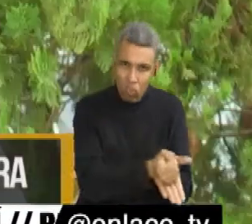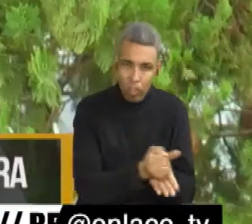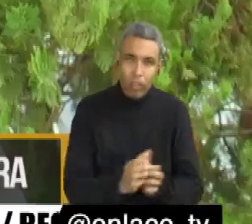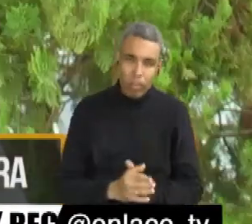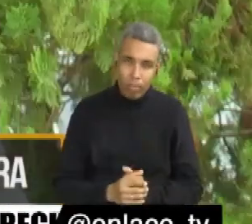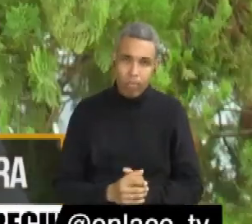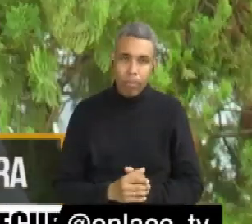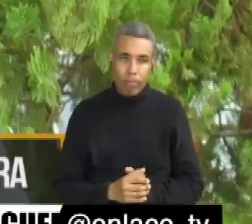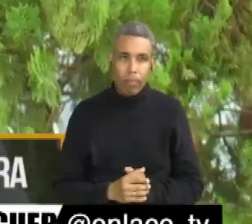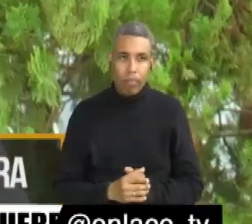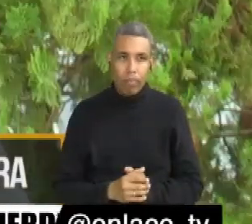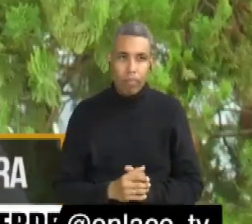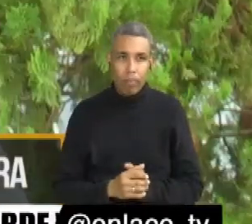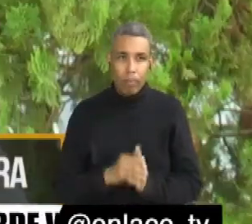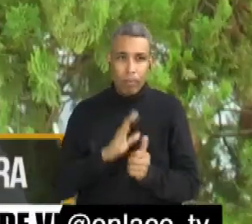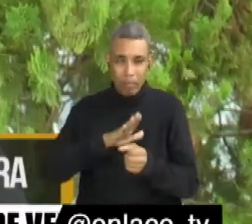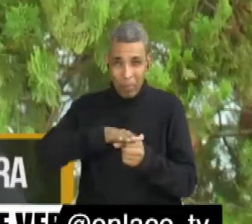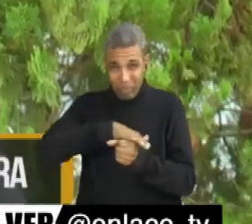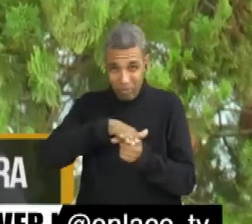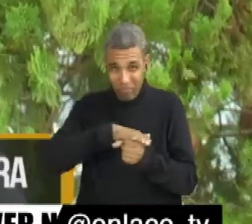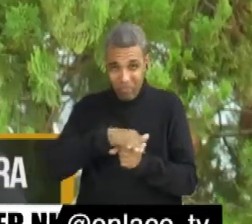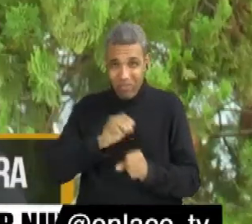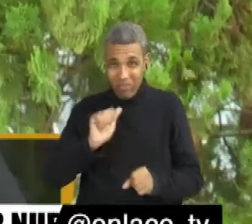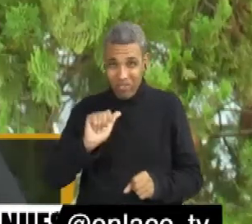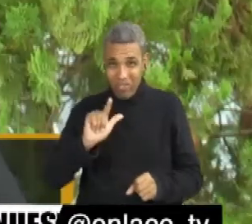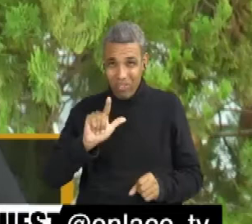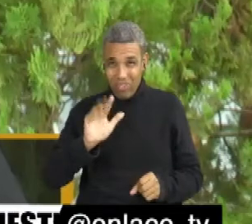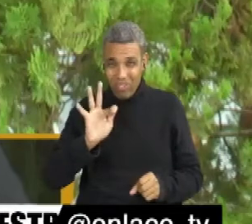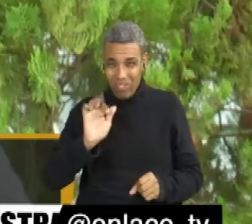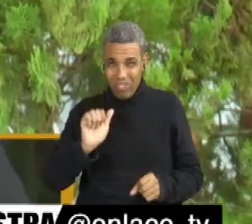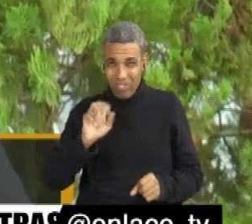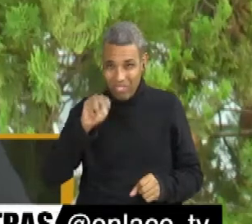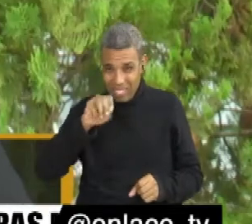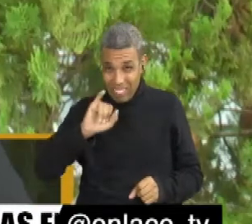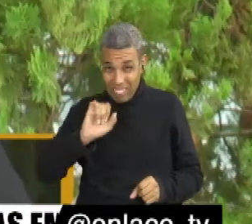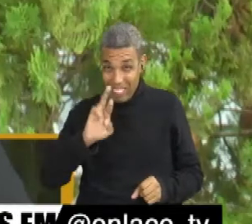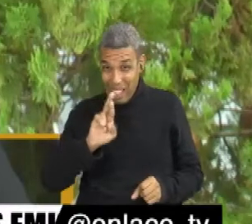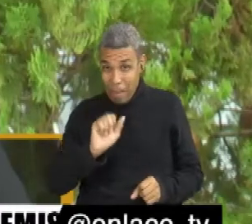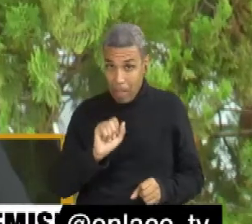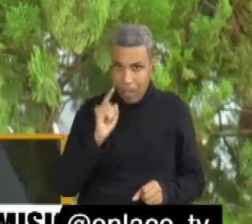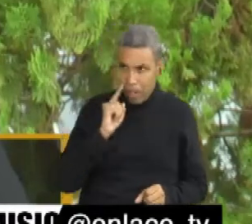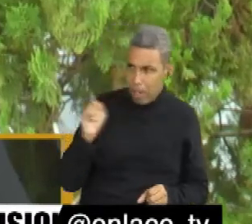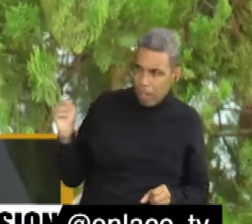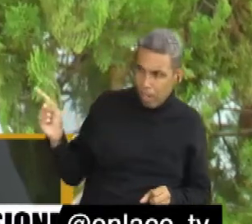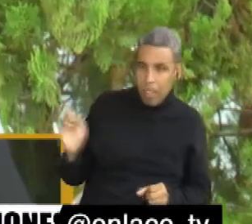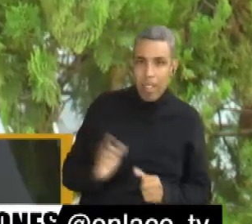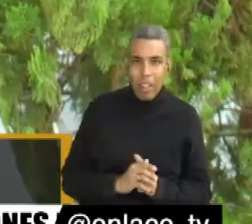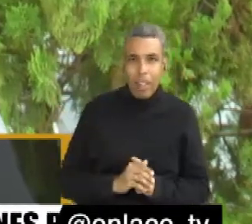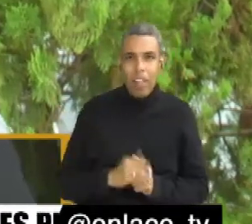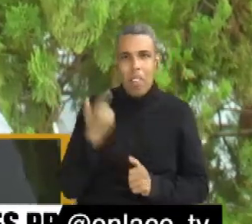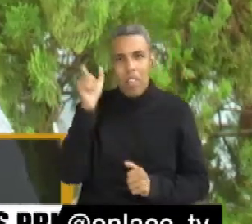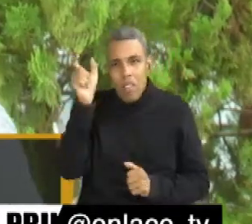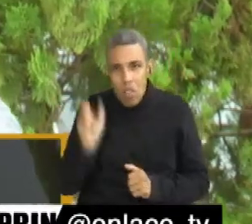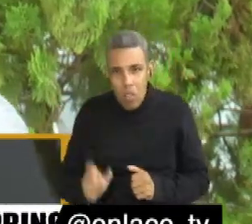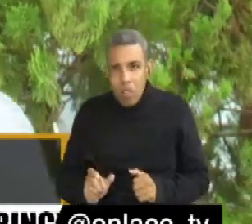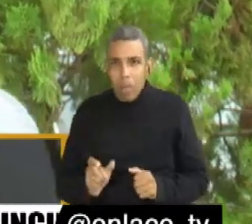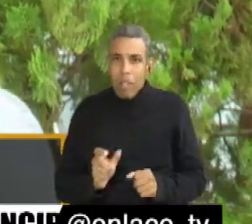sucediendo muchas cosas peligrosas en cuanto a desastre, porque es que la